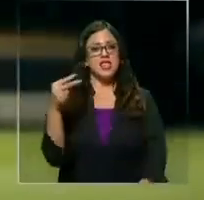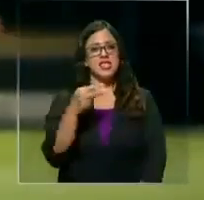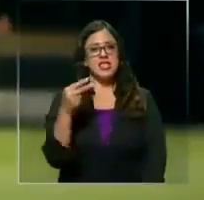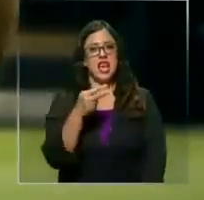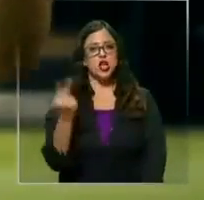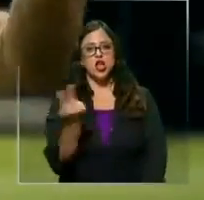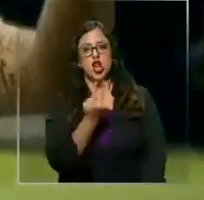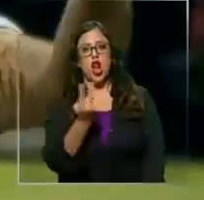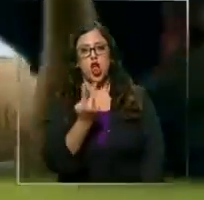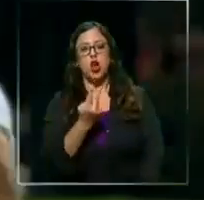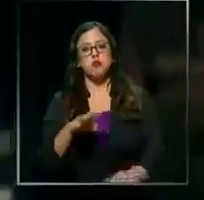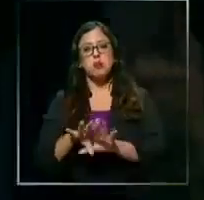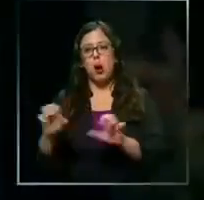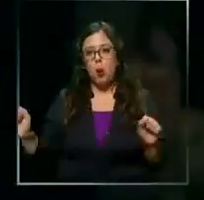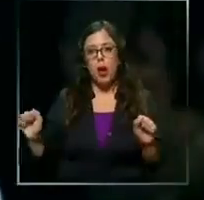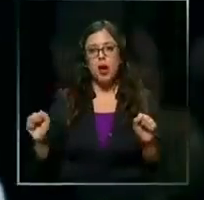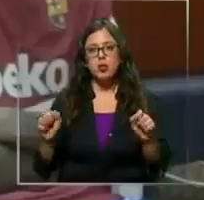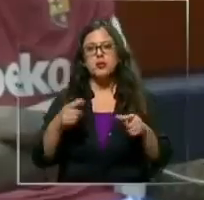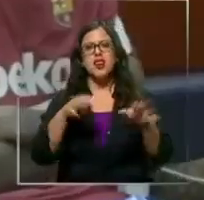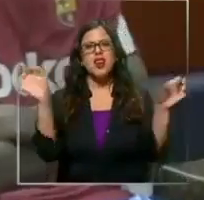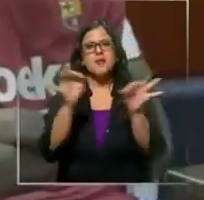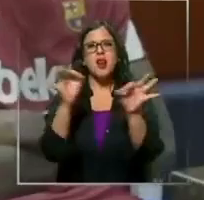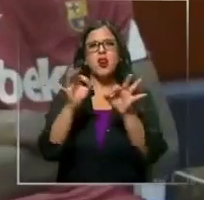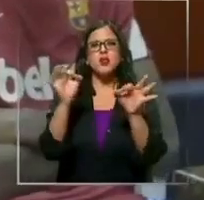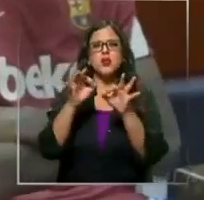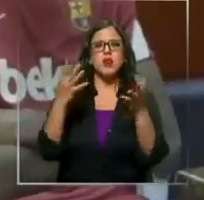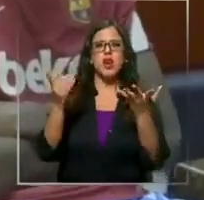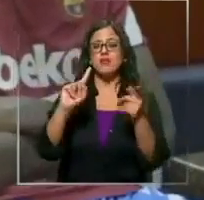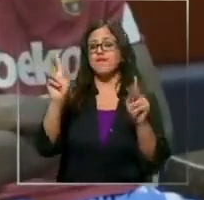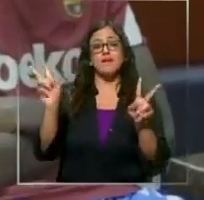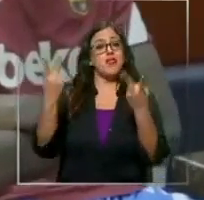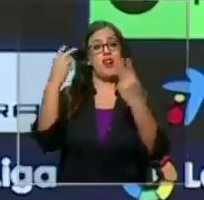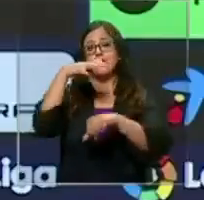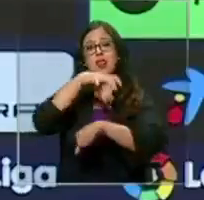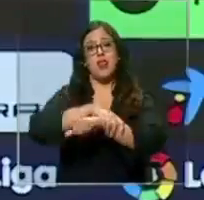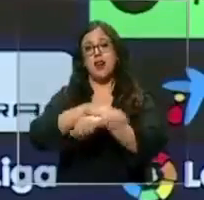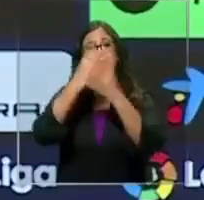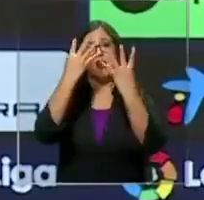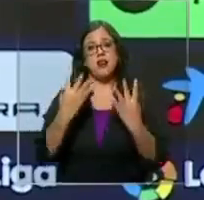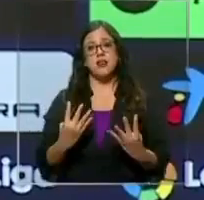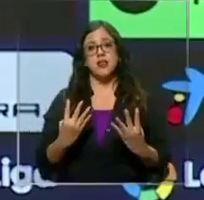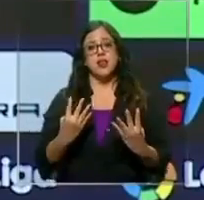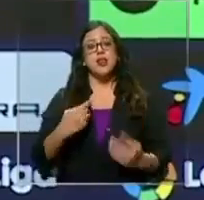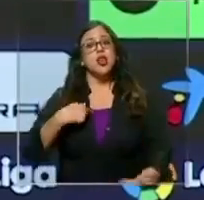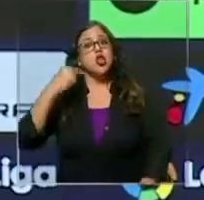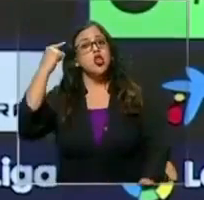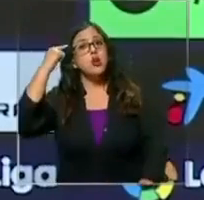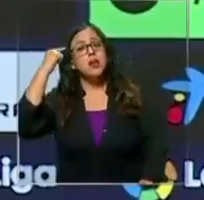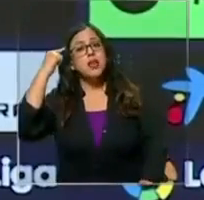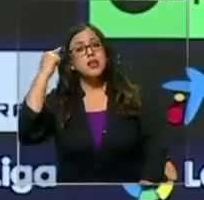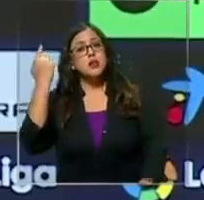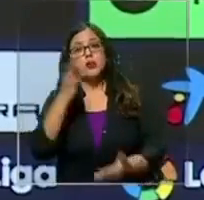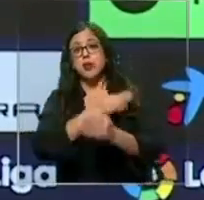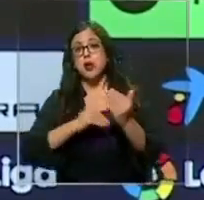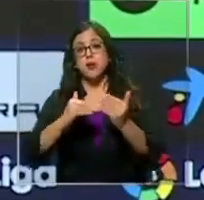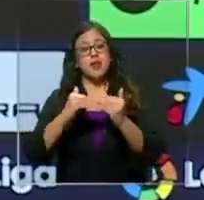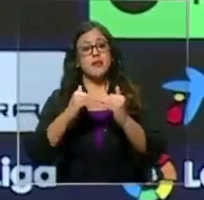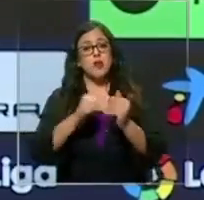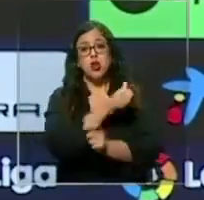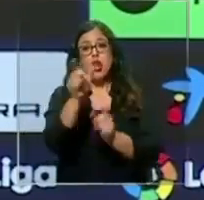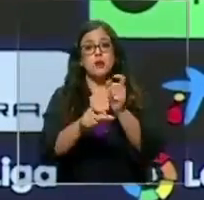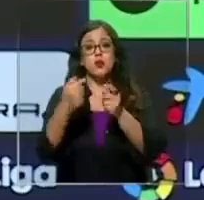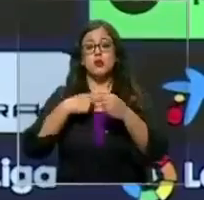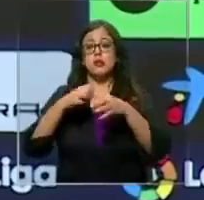él, consentidas. Explicaciones que no lograron salvarlo de la cárcel. Creo que como todo el mundo estoy sorprendido,